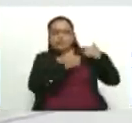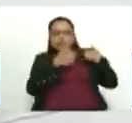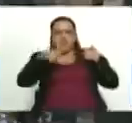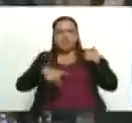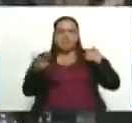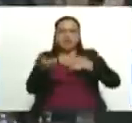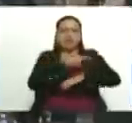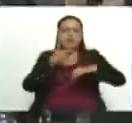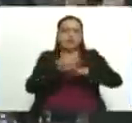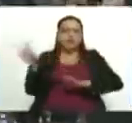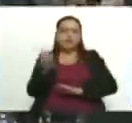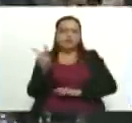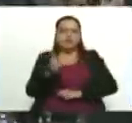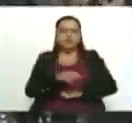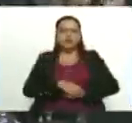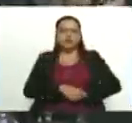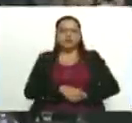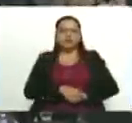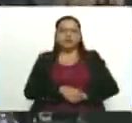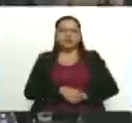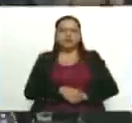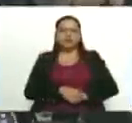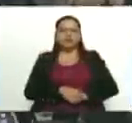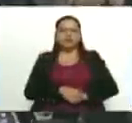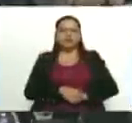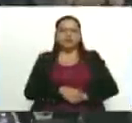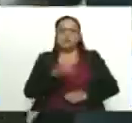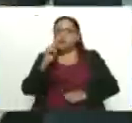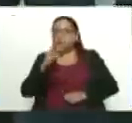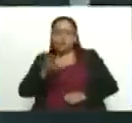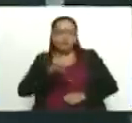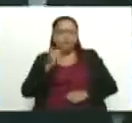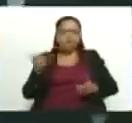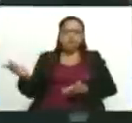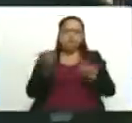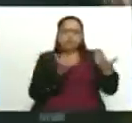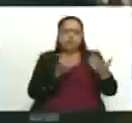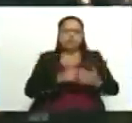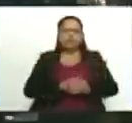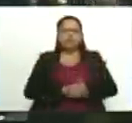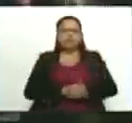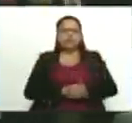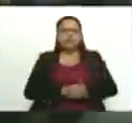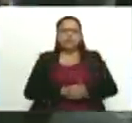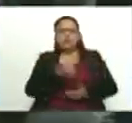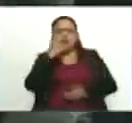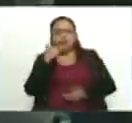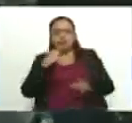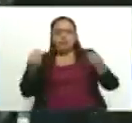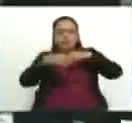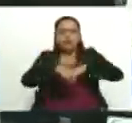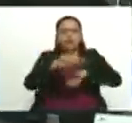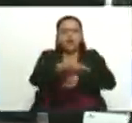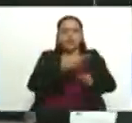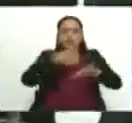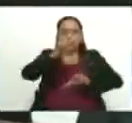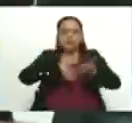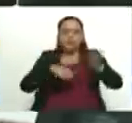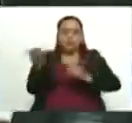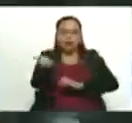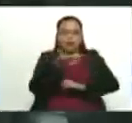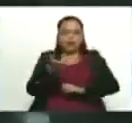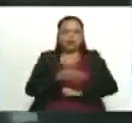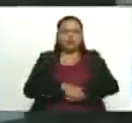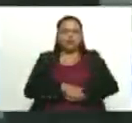Estado venezolano. No van a venir. Violaron el acuerdo que firmamos con ellos.